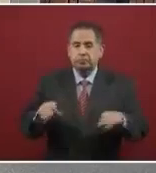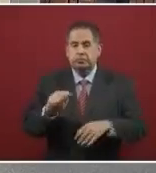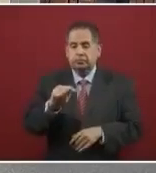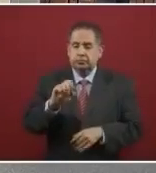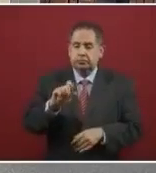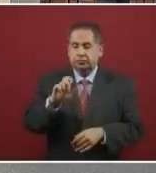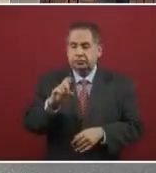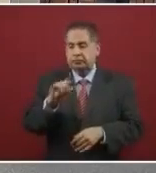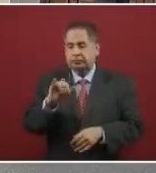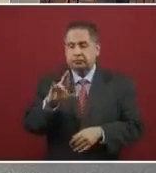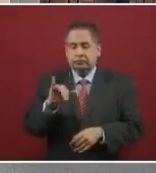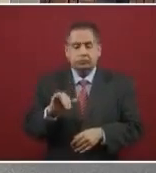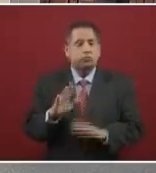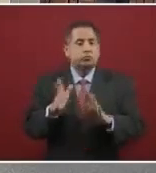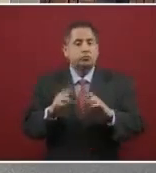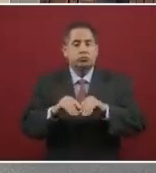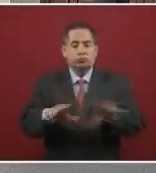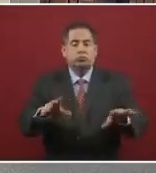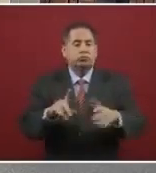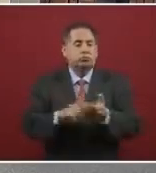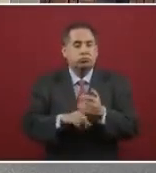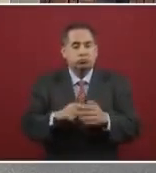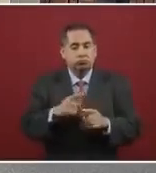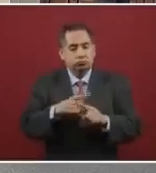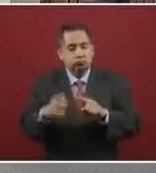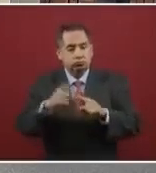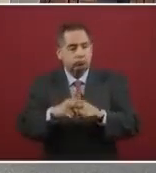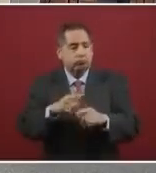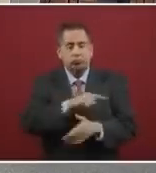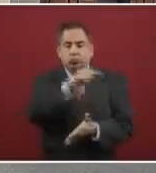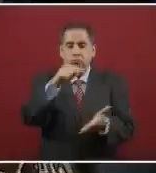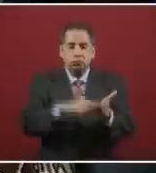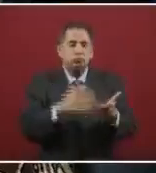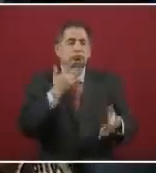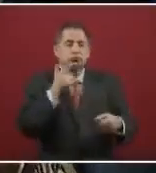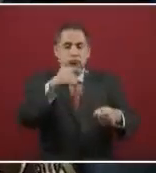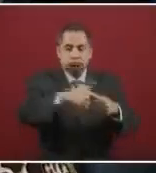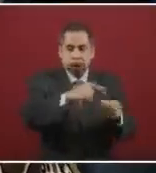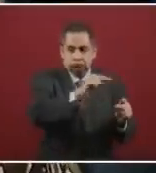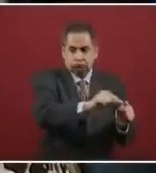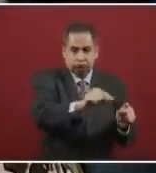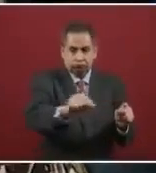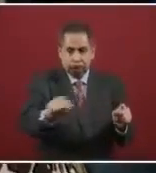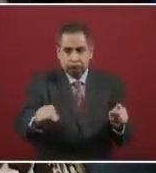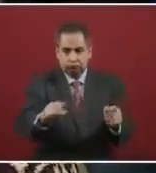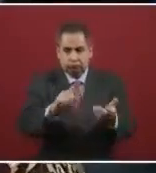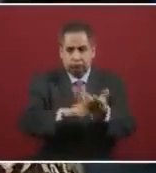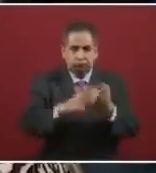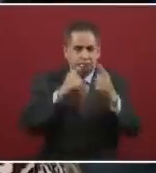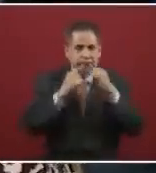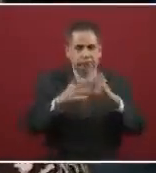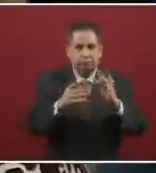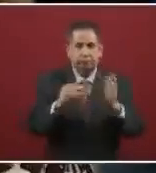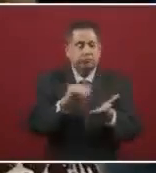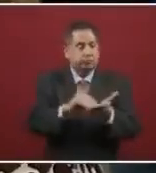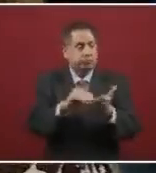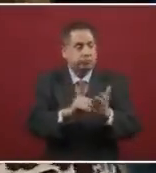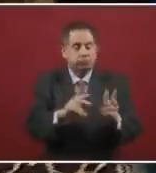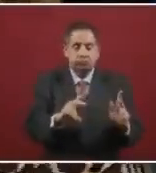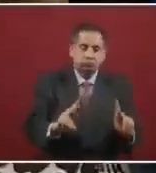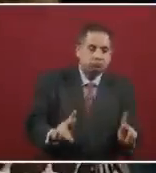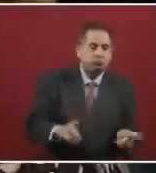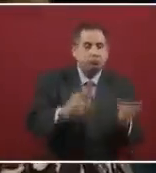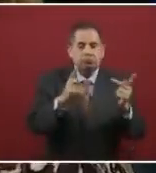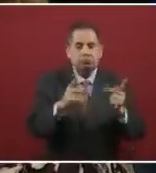una nota donde en las estaciones de servicio todavía se está vendiendo combustible de